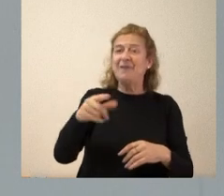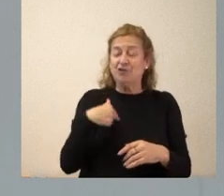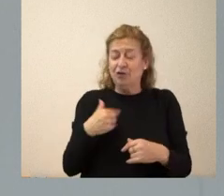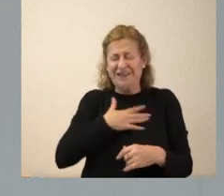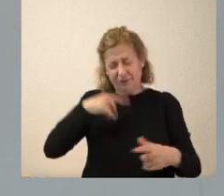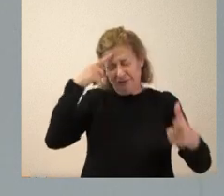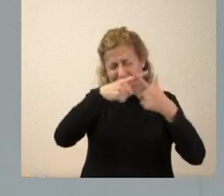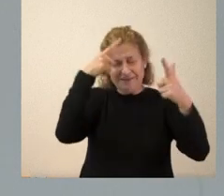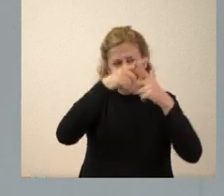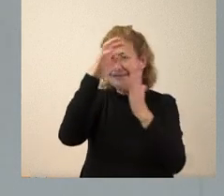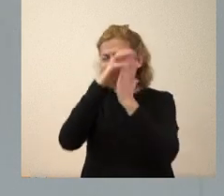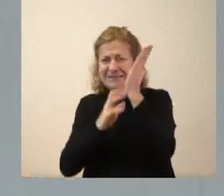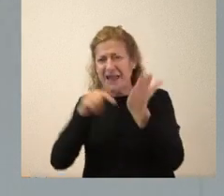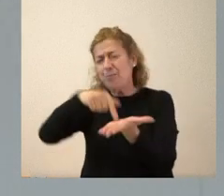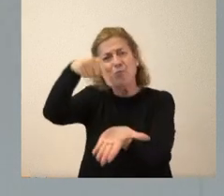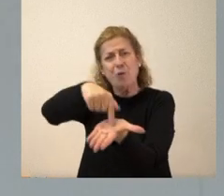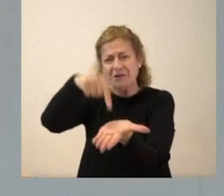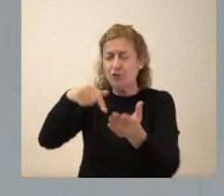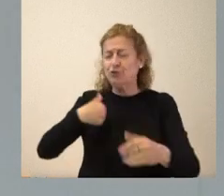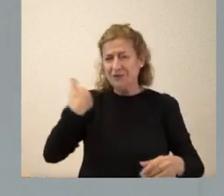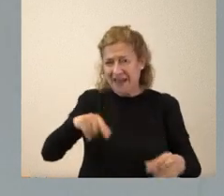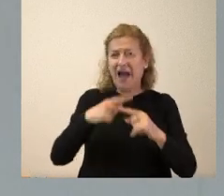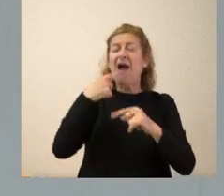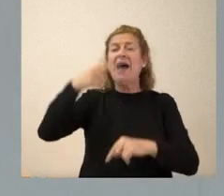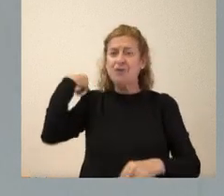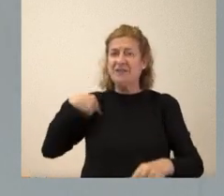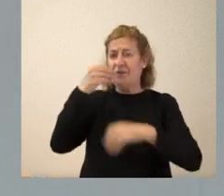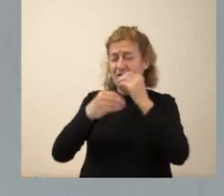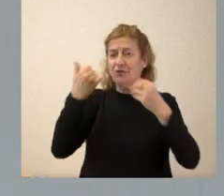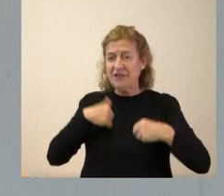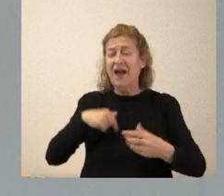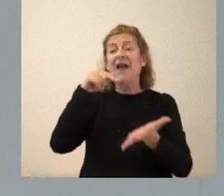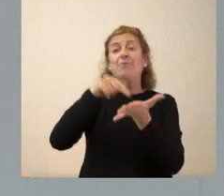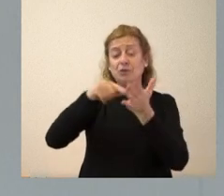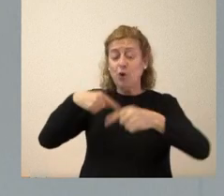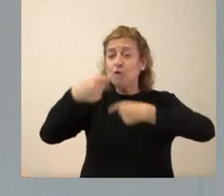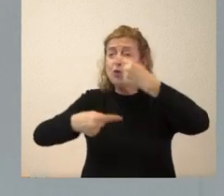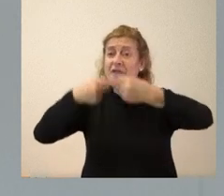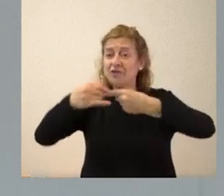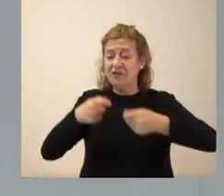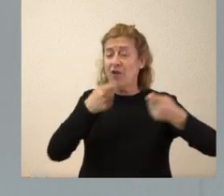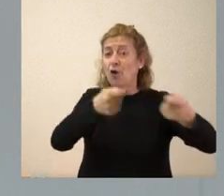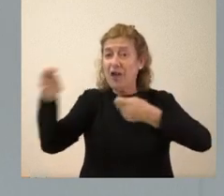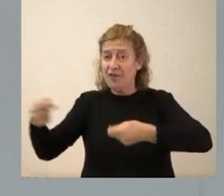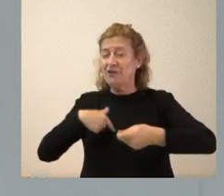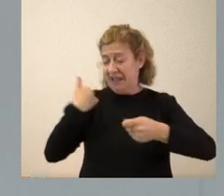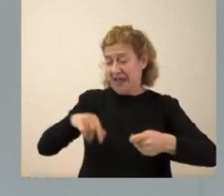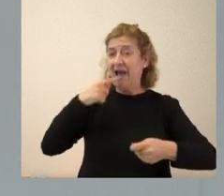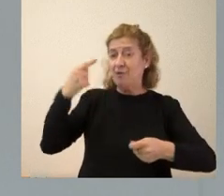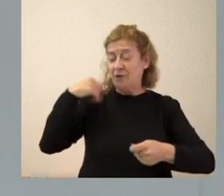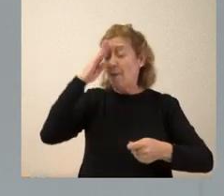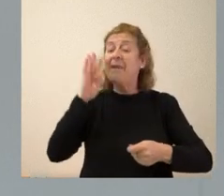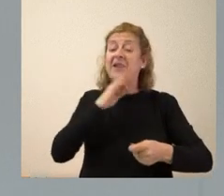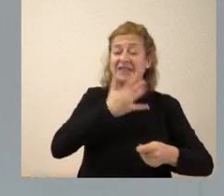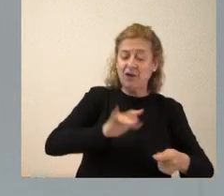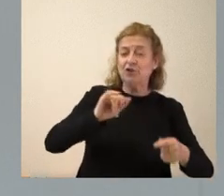Y esto es lo que venimos haciendo lo hicimos el año pasado con la eliminación del impuesto de sucesiones y donaciones en nuestra comunidad Autónoma entre padres e hijos y entre